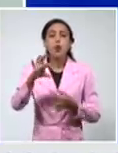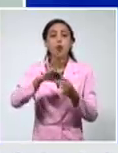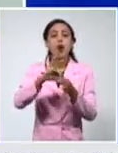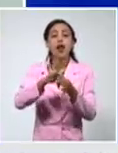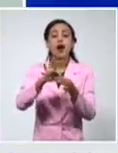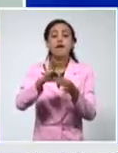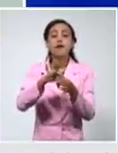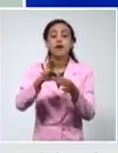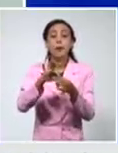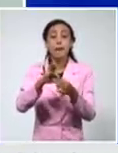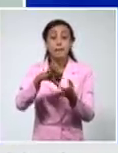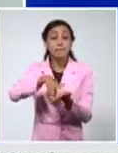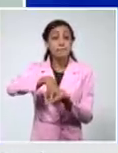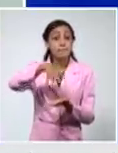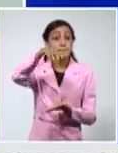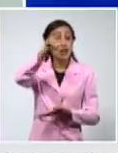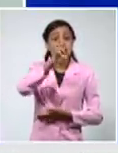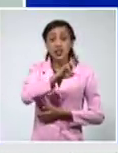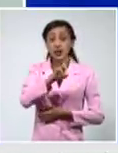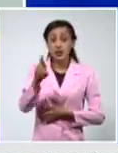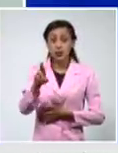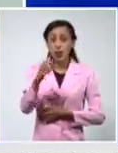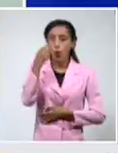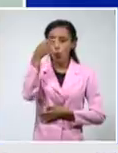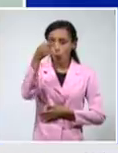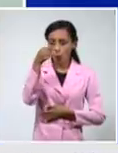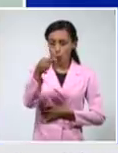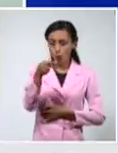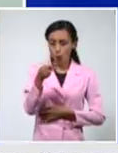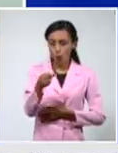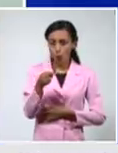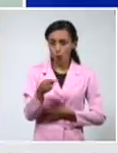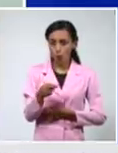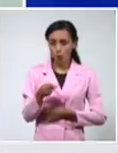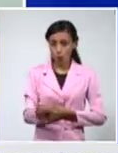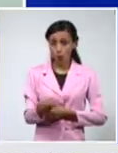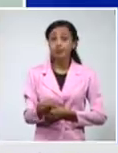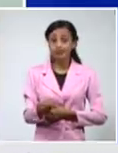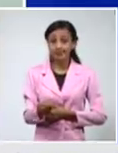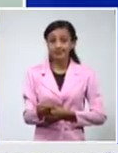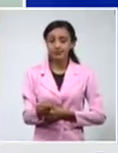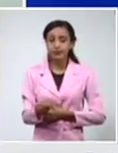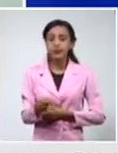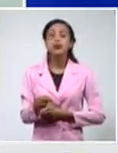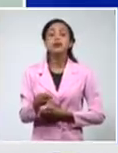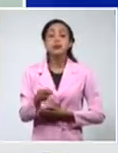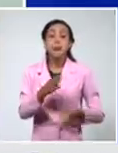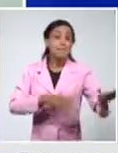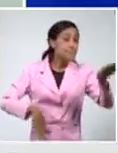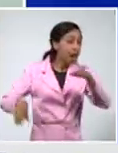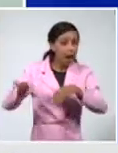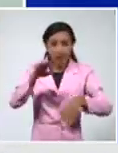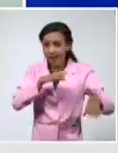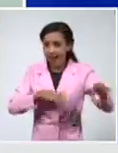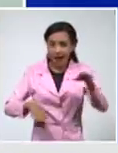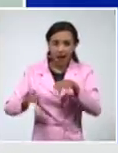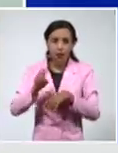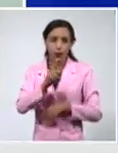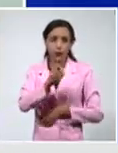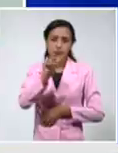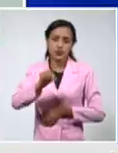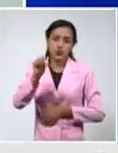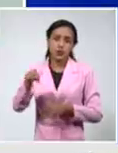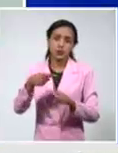Plaza de la Revolución, con un caso cada uno, y Playa con 2 casos en el día de ayer,